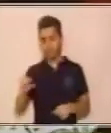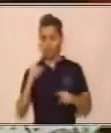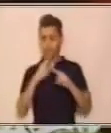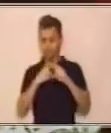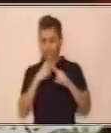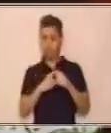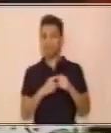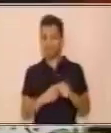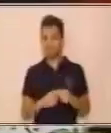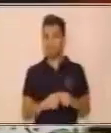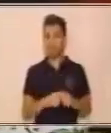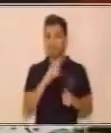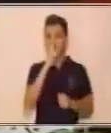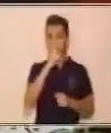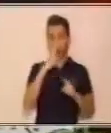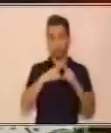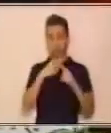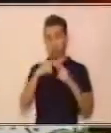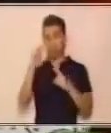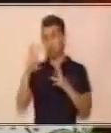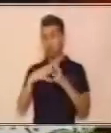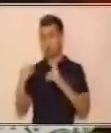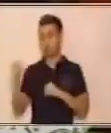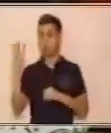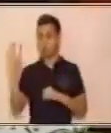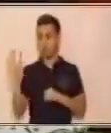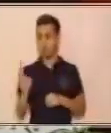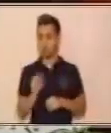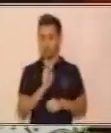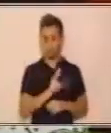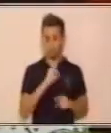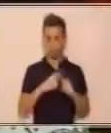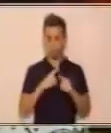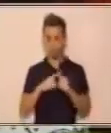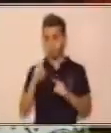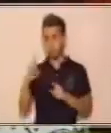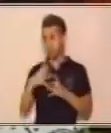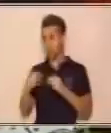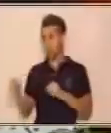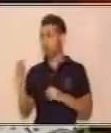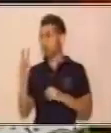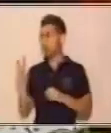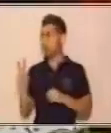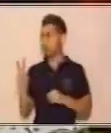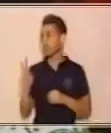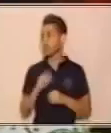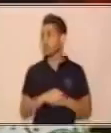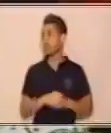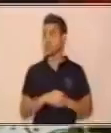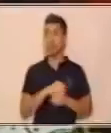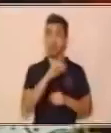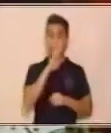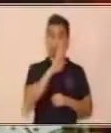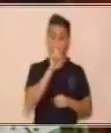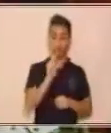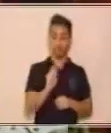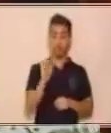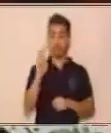por denominador. 1 por 4 es 4 y 2 por 1 es 2. 4 dividido dentro de 2